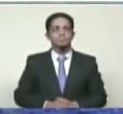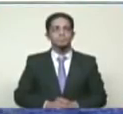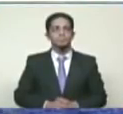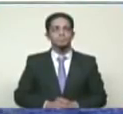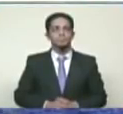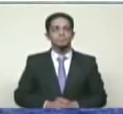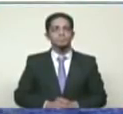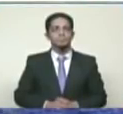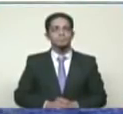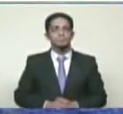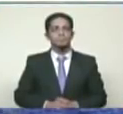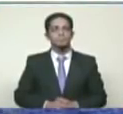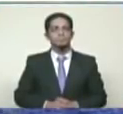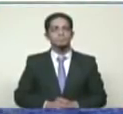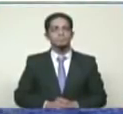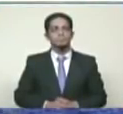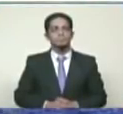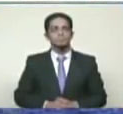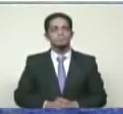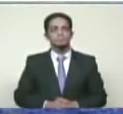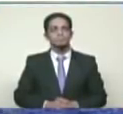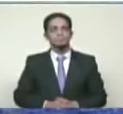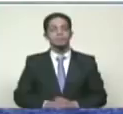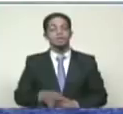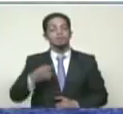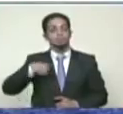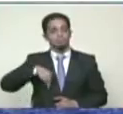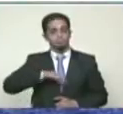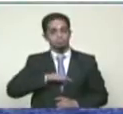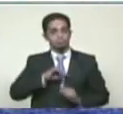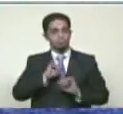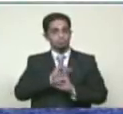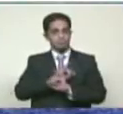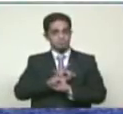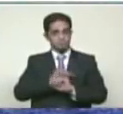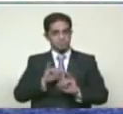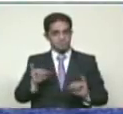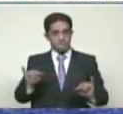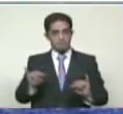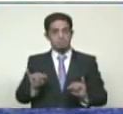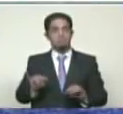Hemos sostenido una primera jornada.